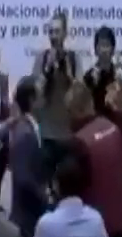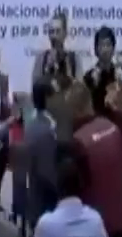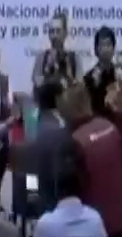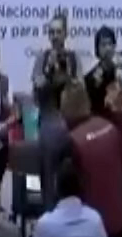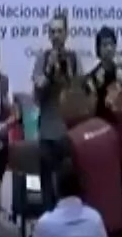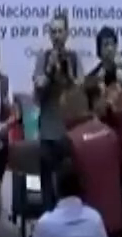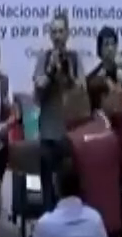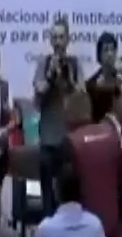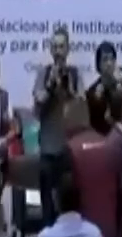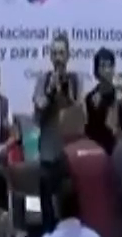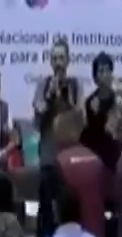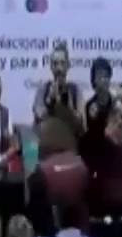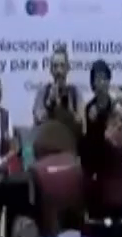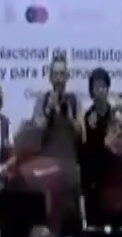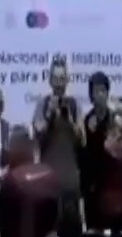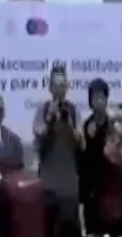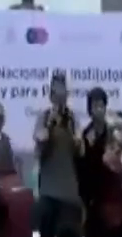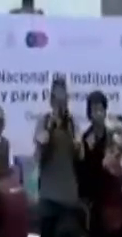Sí.